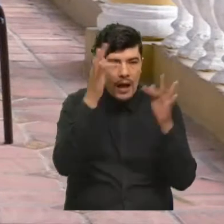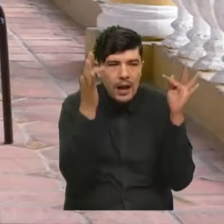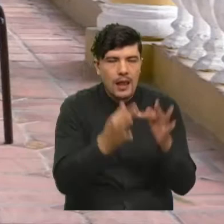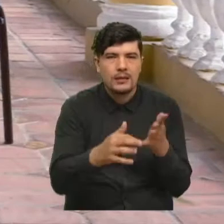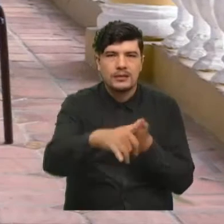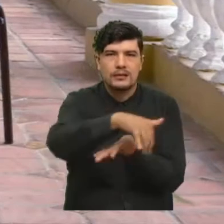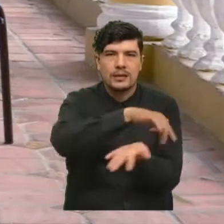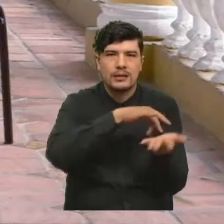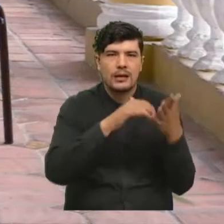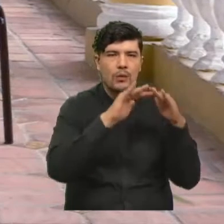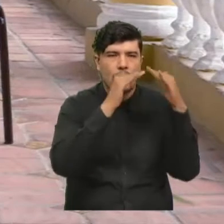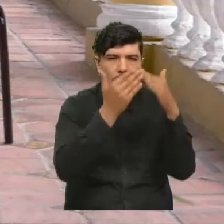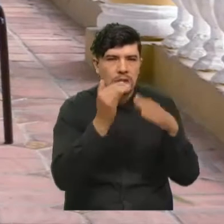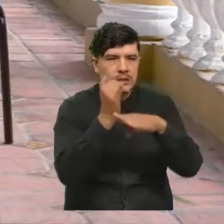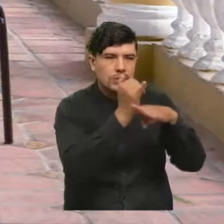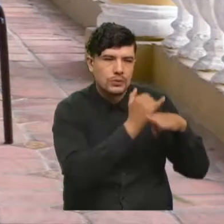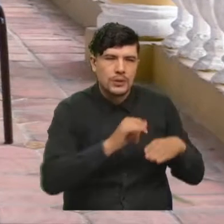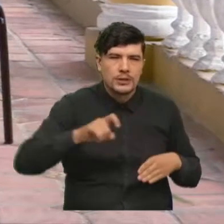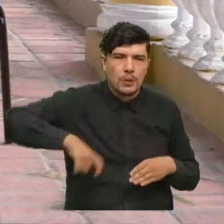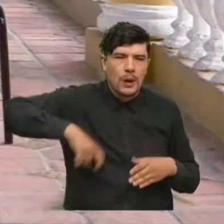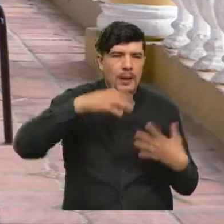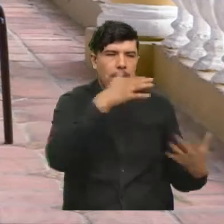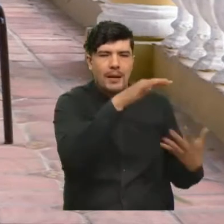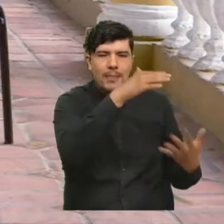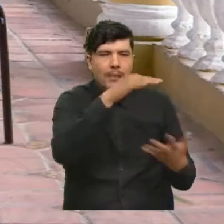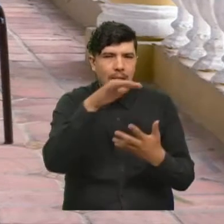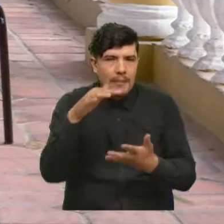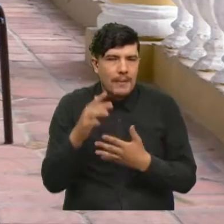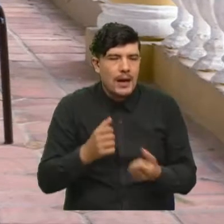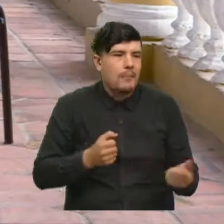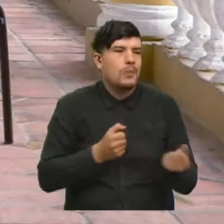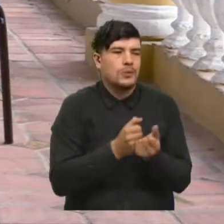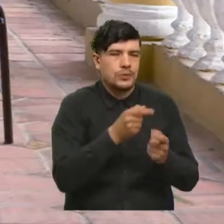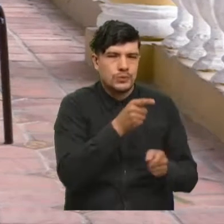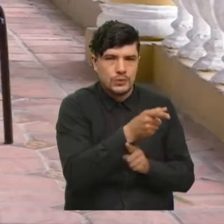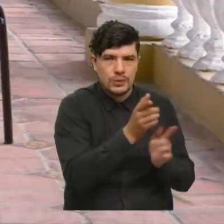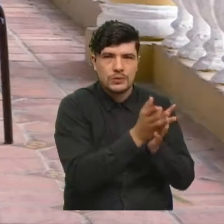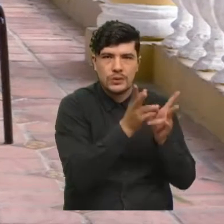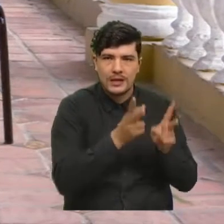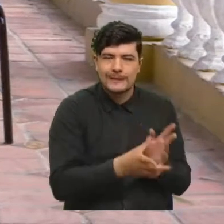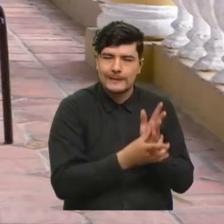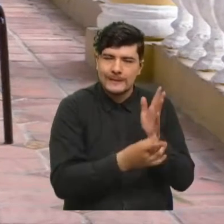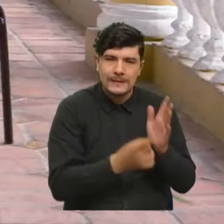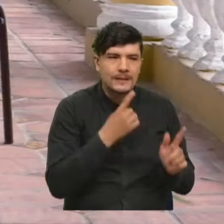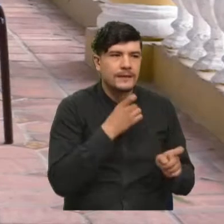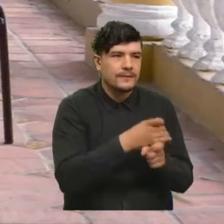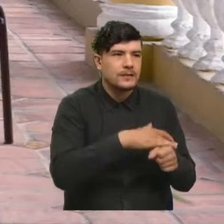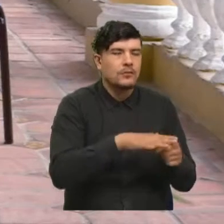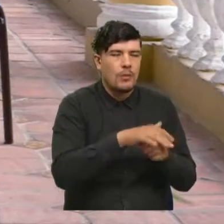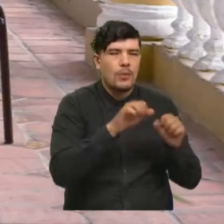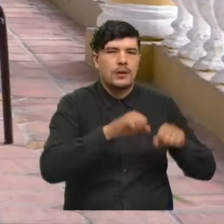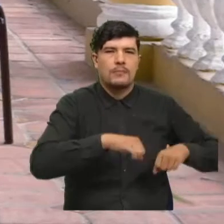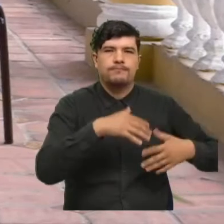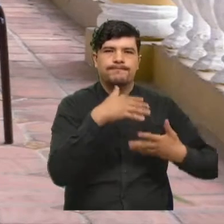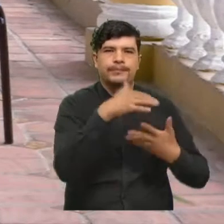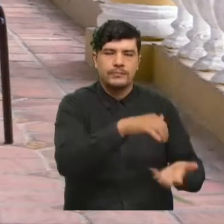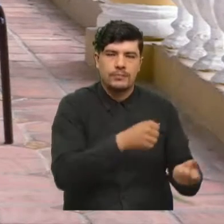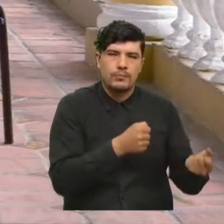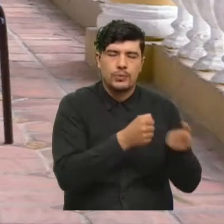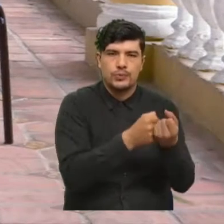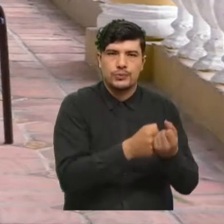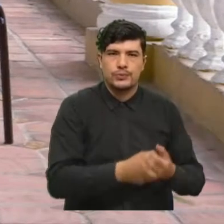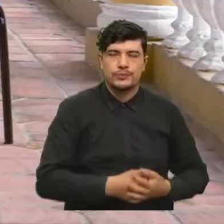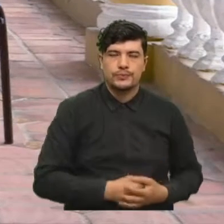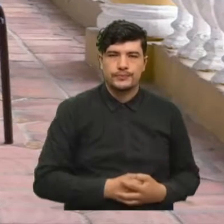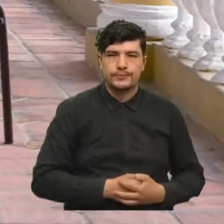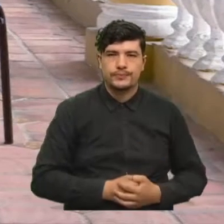que hoy este programa no sólo por el testimonio de los padres de los propios niños de los rectores de de las veedurías de